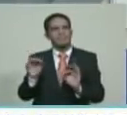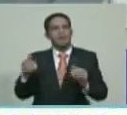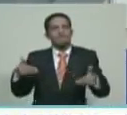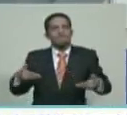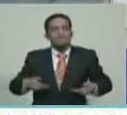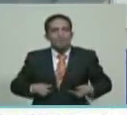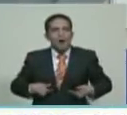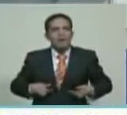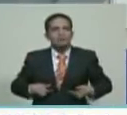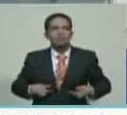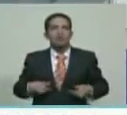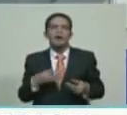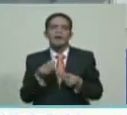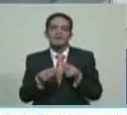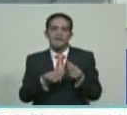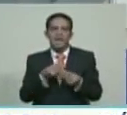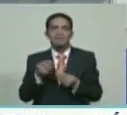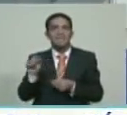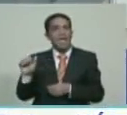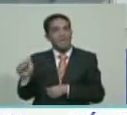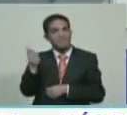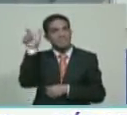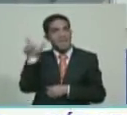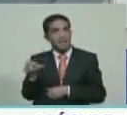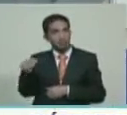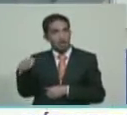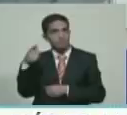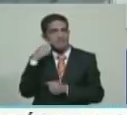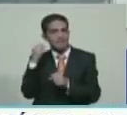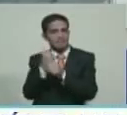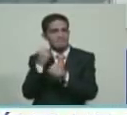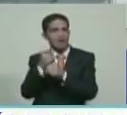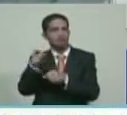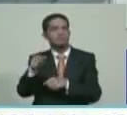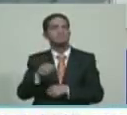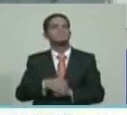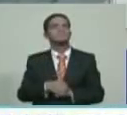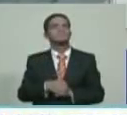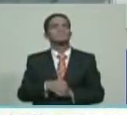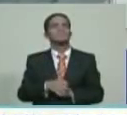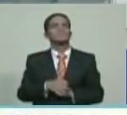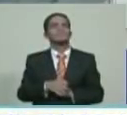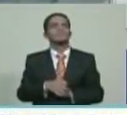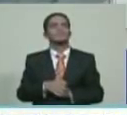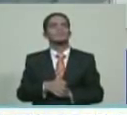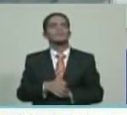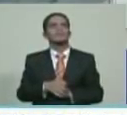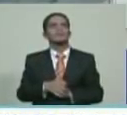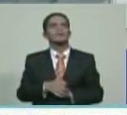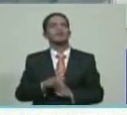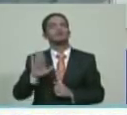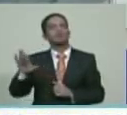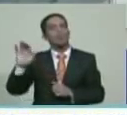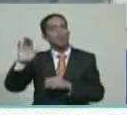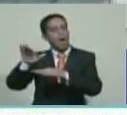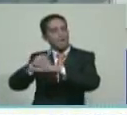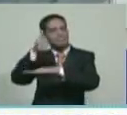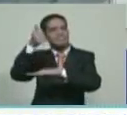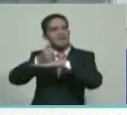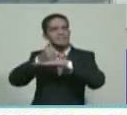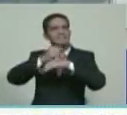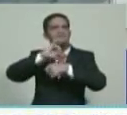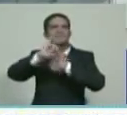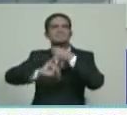que ha hecho el director general de esta empresa aero europa venezuela su directiva internacional